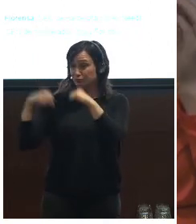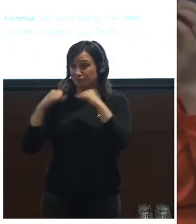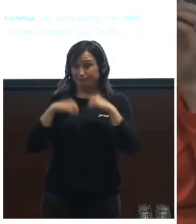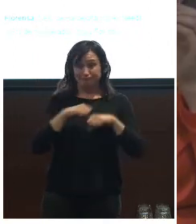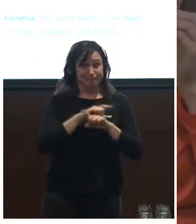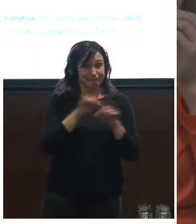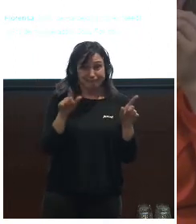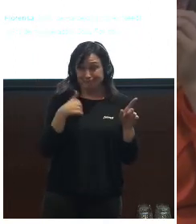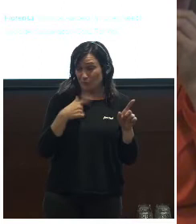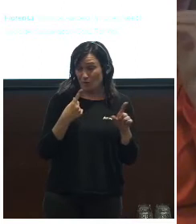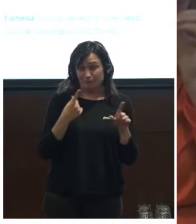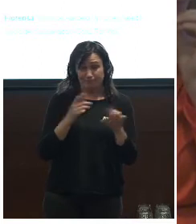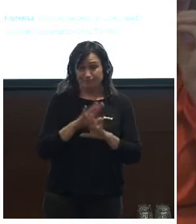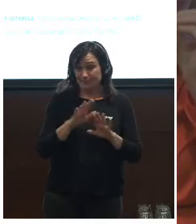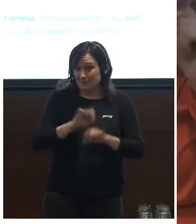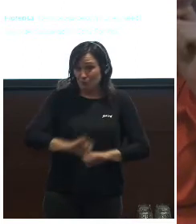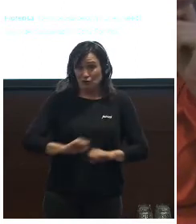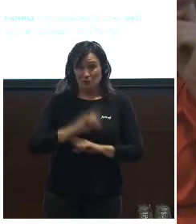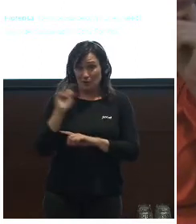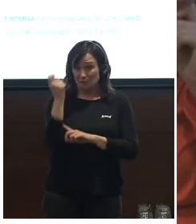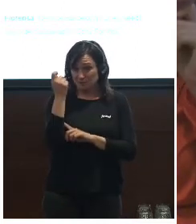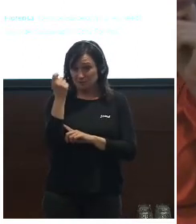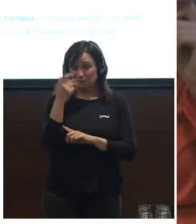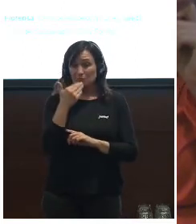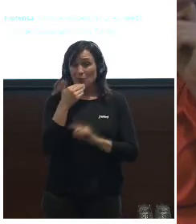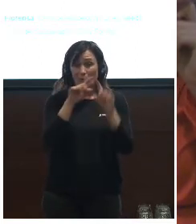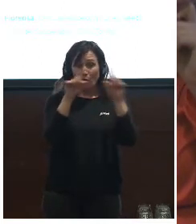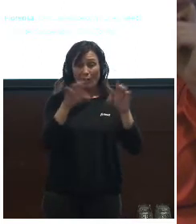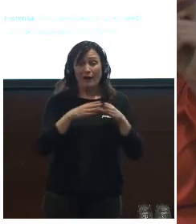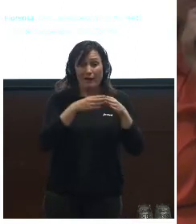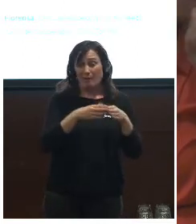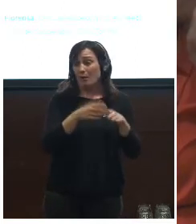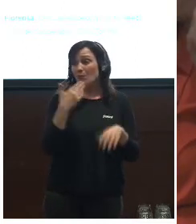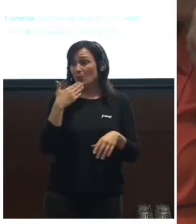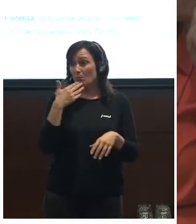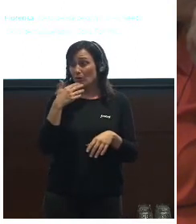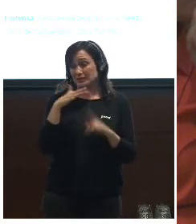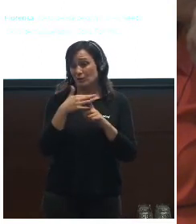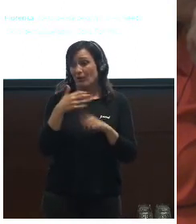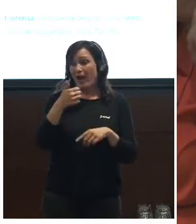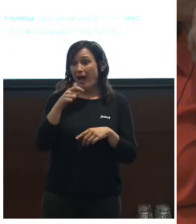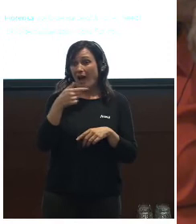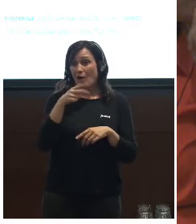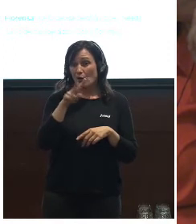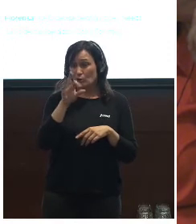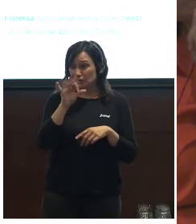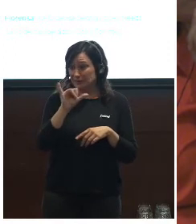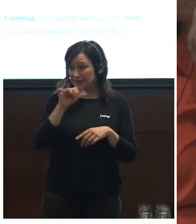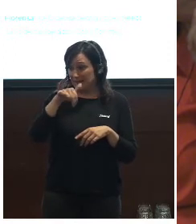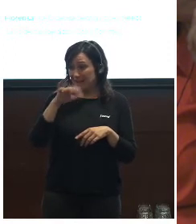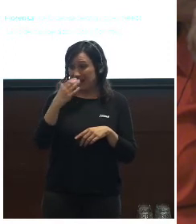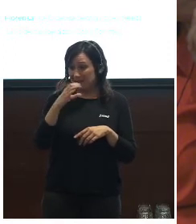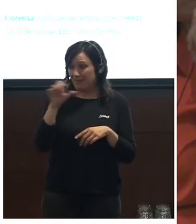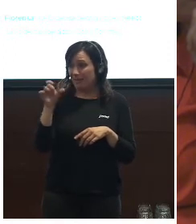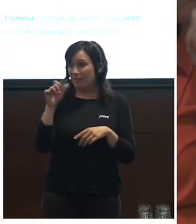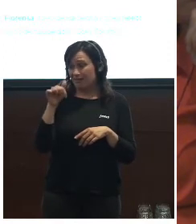tenemos nada que hacer. Es decir, una naviera, como el caso de mi amigo Agustín Casada, que representa Cunard y Princes.